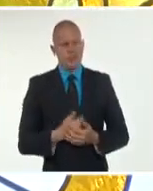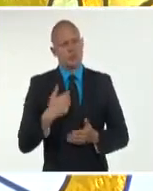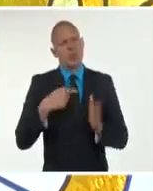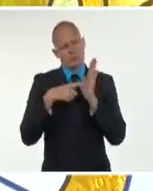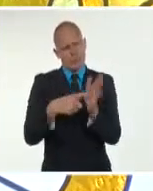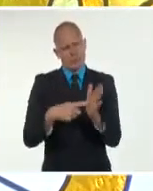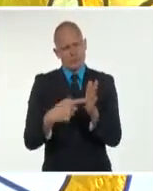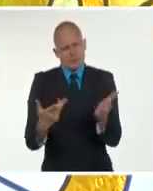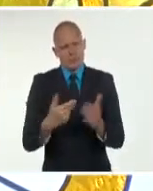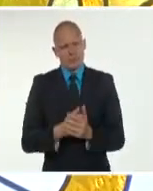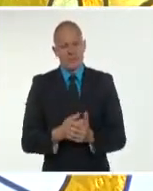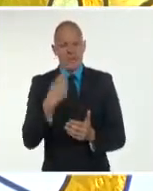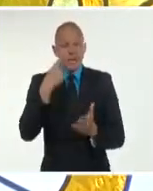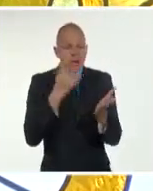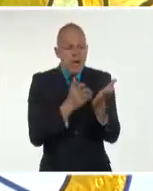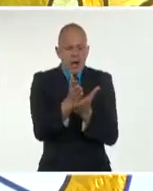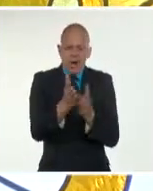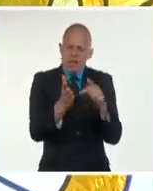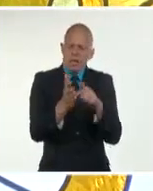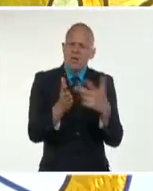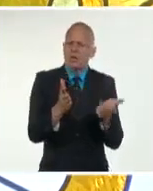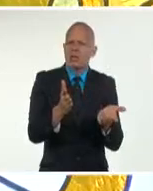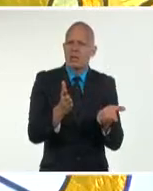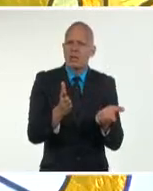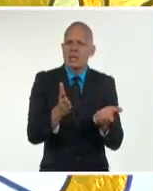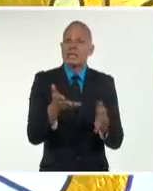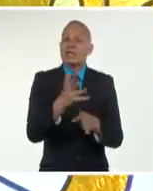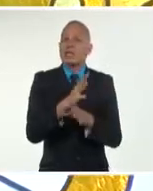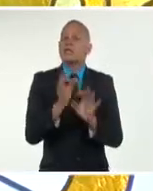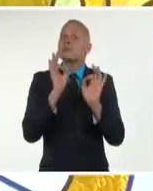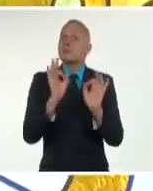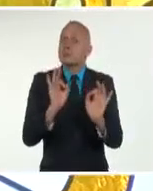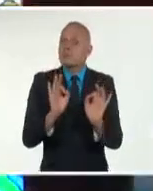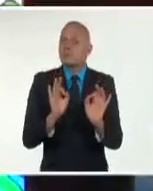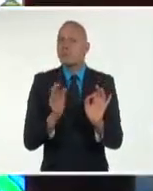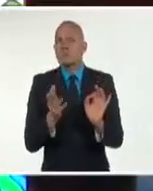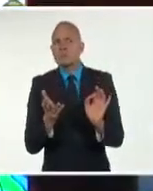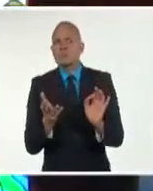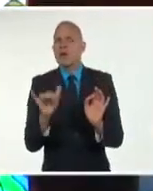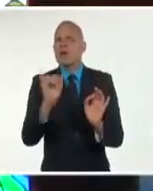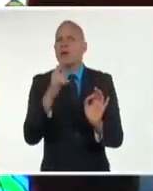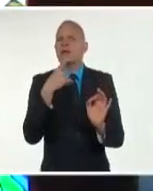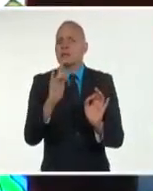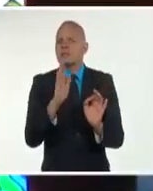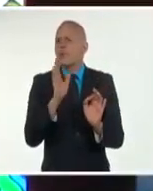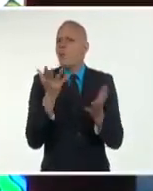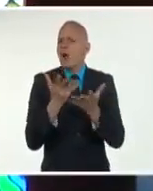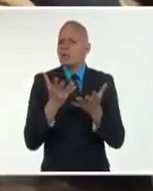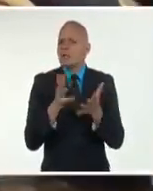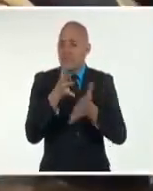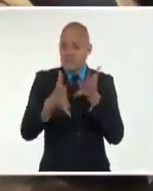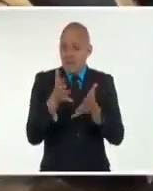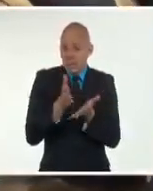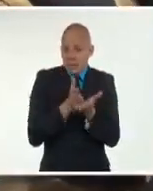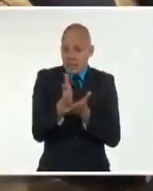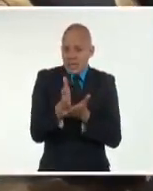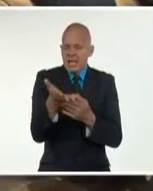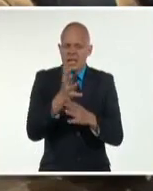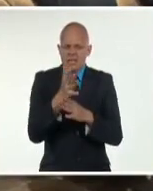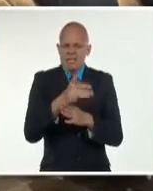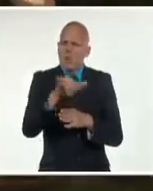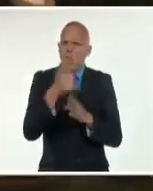directamente que la continuidad hay que verla como algo que, como dice la palabra, no es más de lo mismo. Quiere decir que